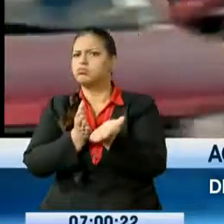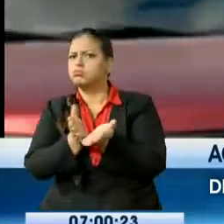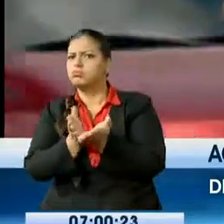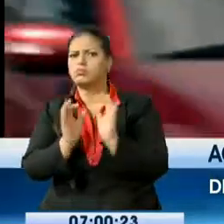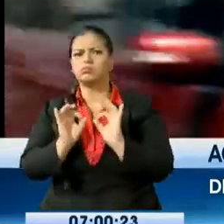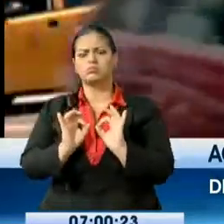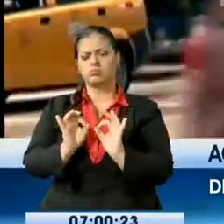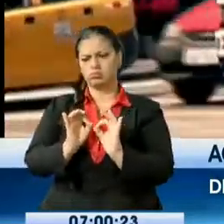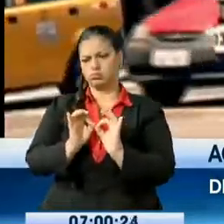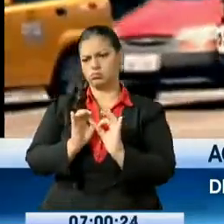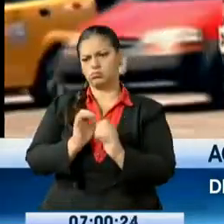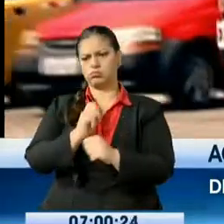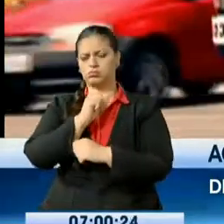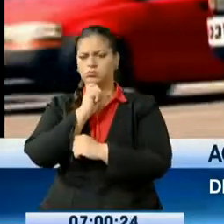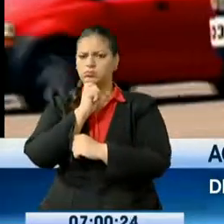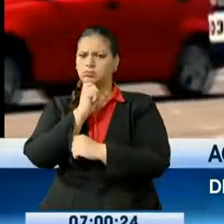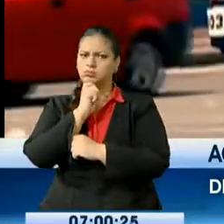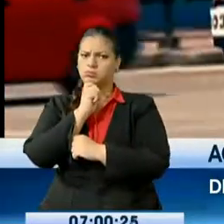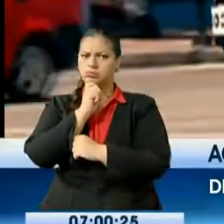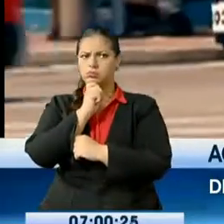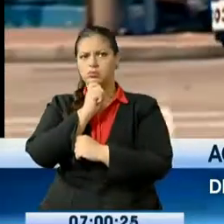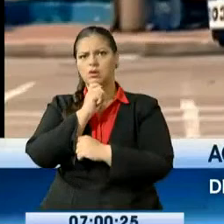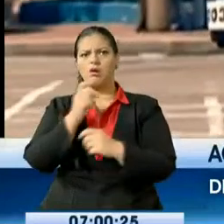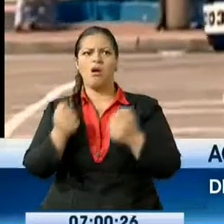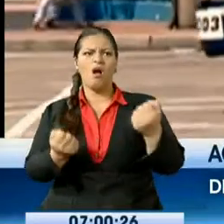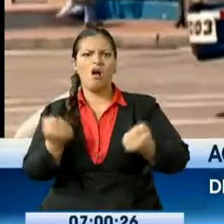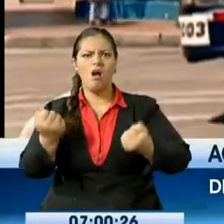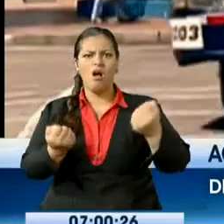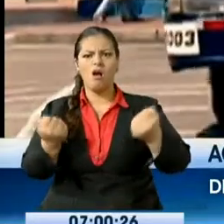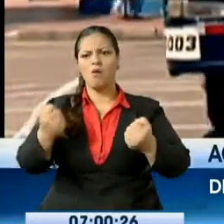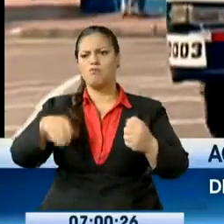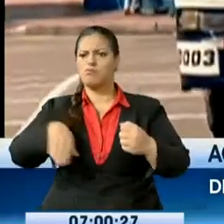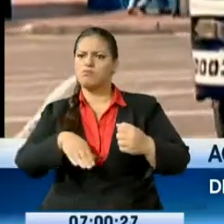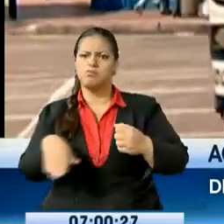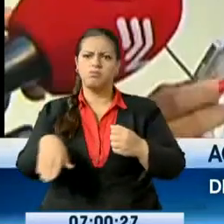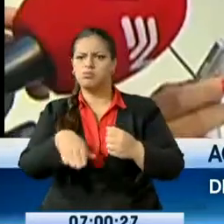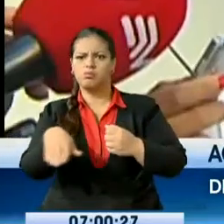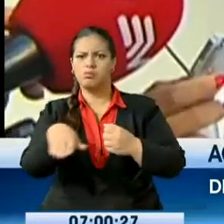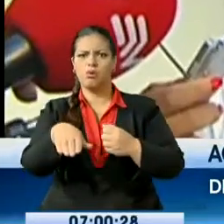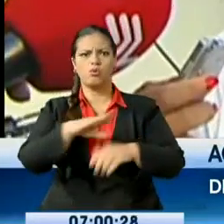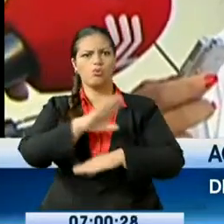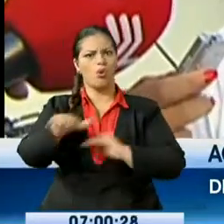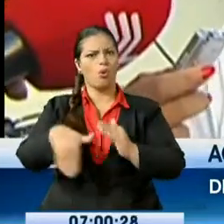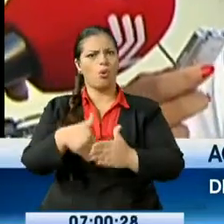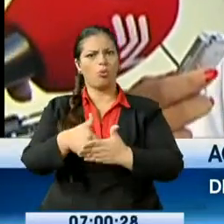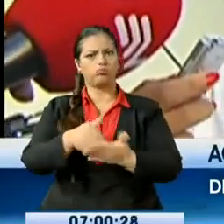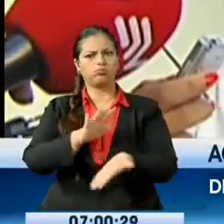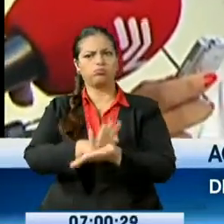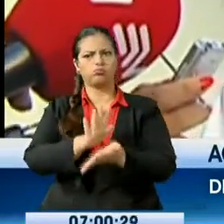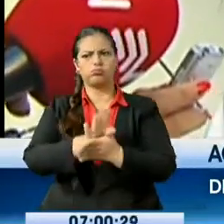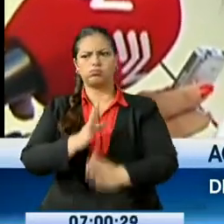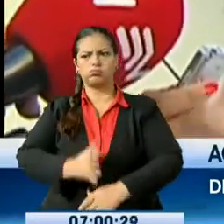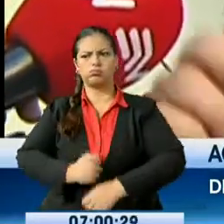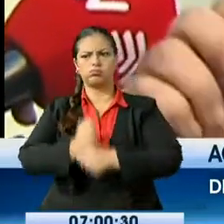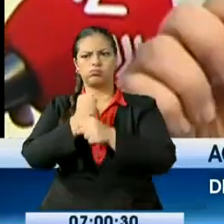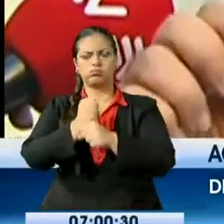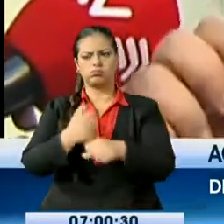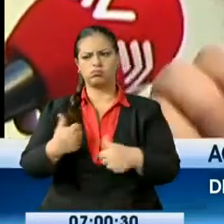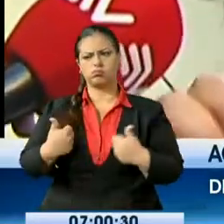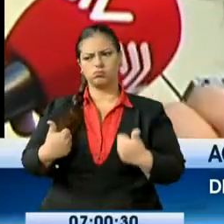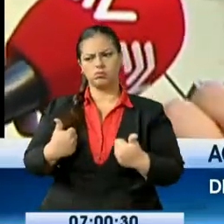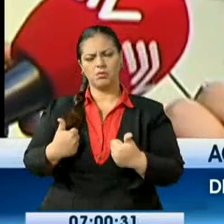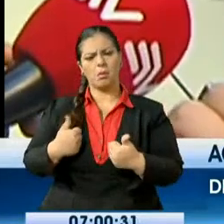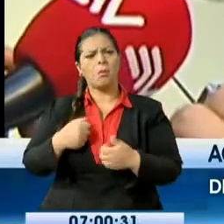cómodas, aumentando la velocidad de los buses con seguridad para ahorrar en el tiempo que uno pasa en el transporte, un aumento de